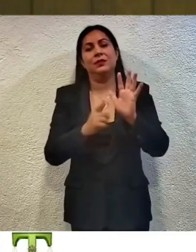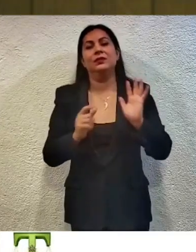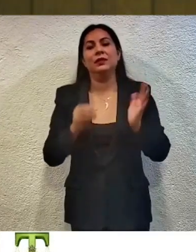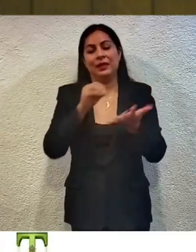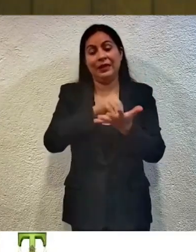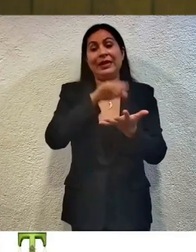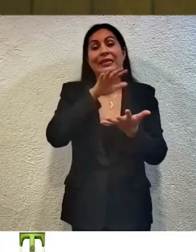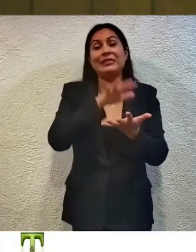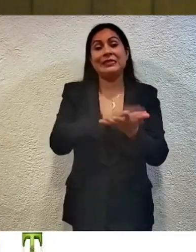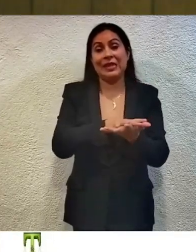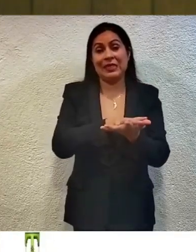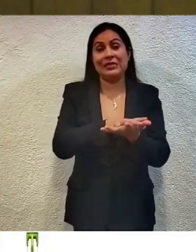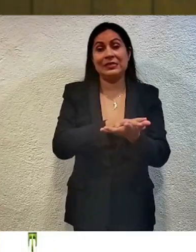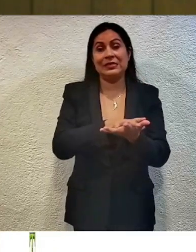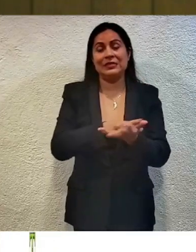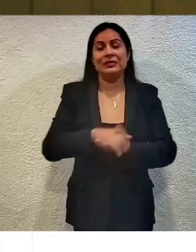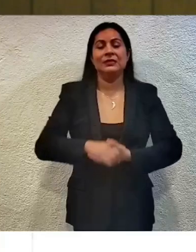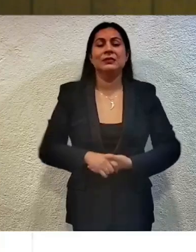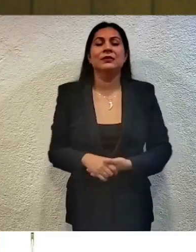registradas.